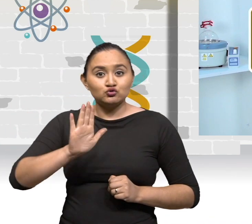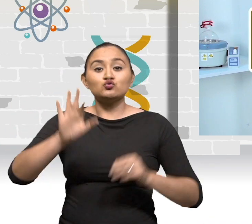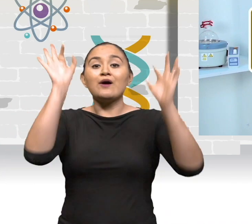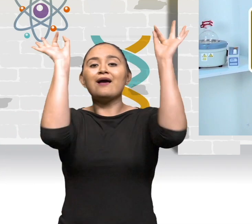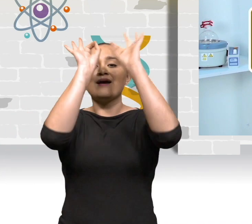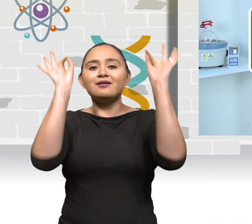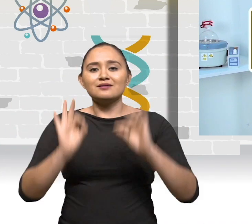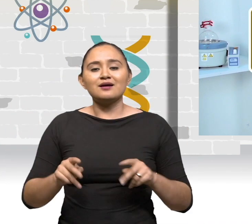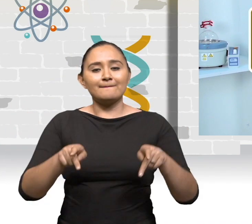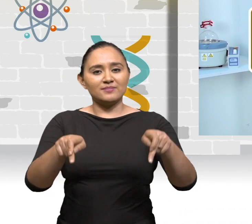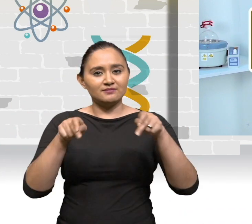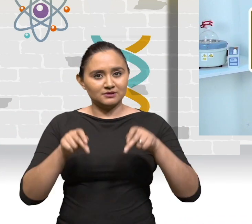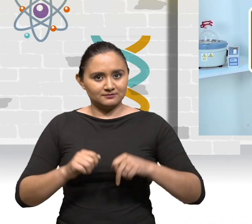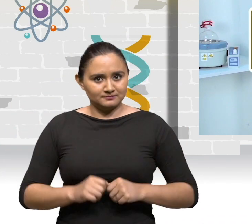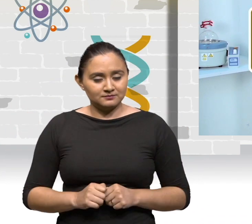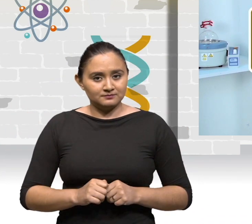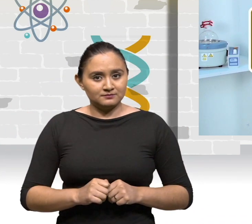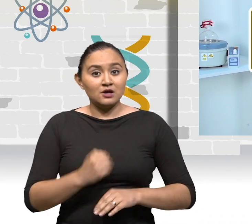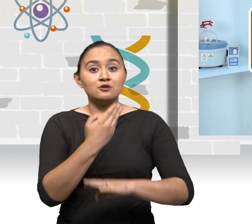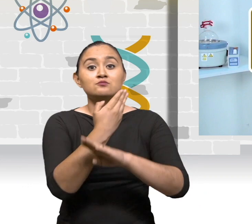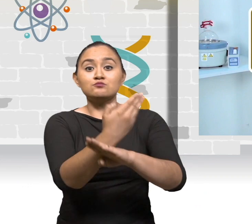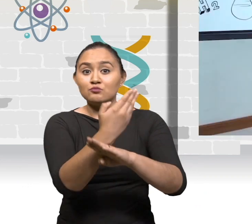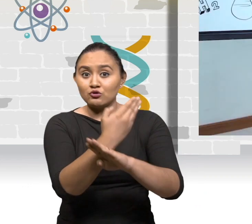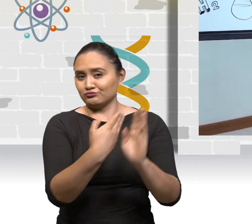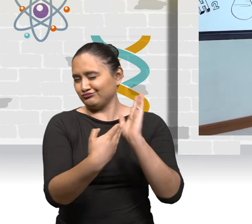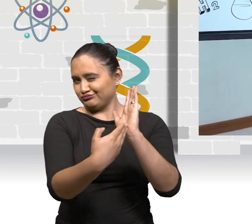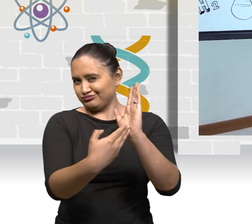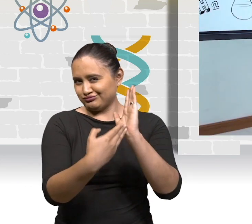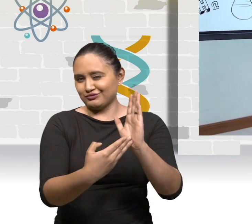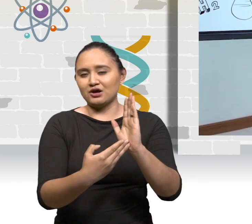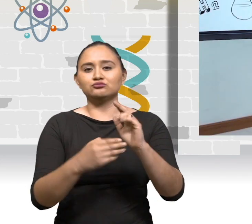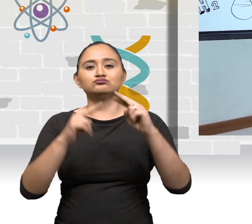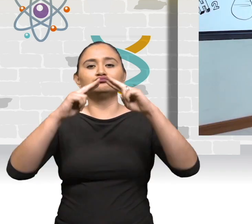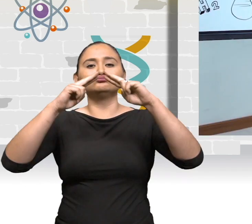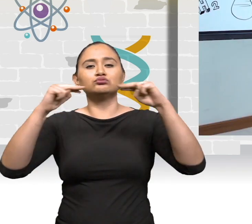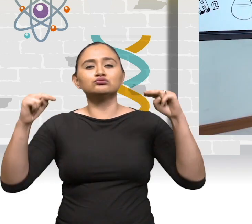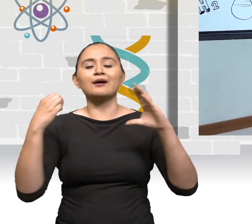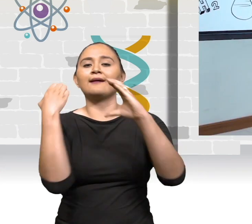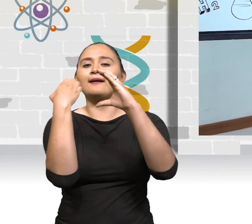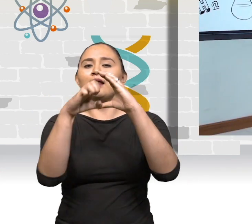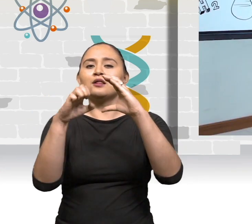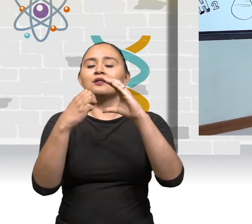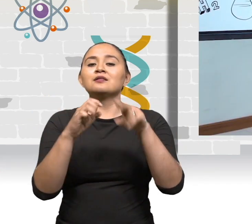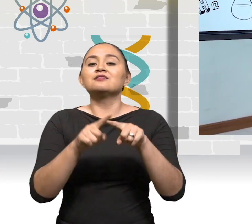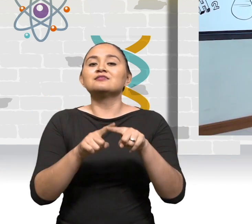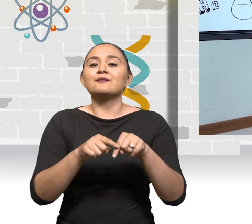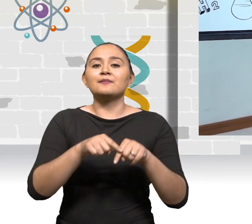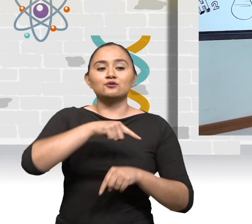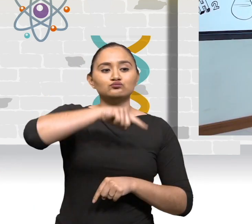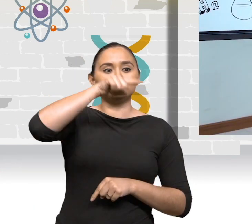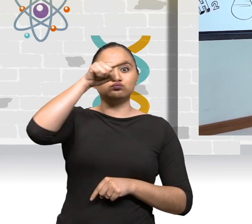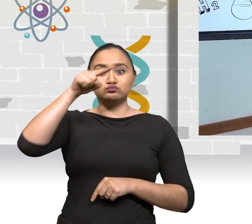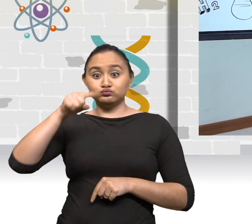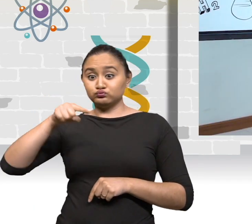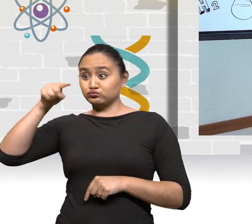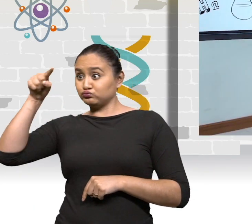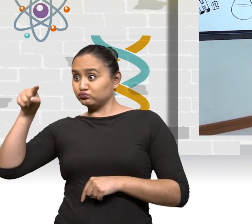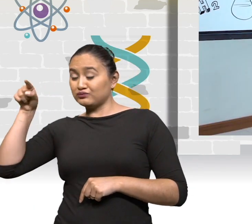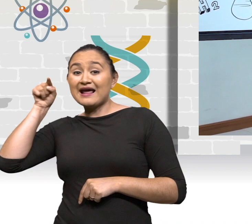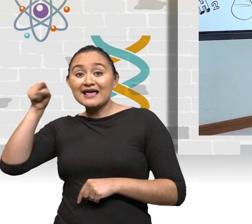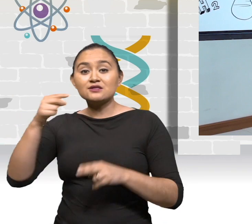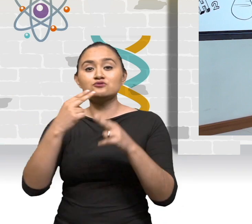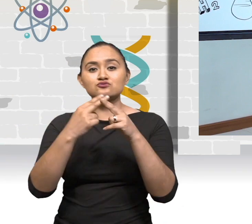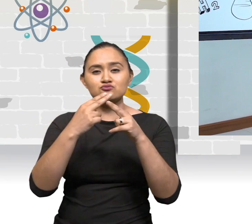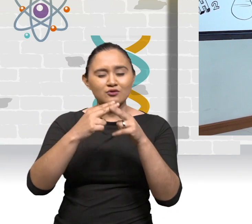del electrón en un estado de energía permitido que el modelo mecánico cuántico de la materia se define por funciones de ondas